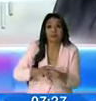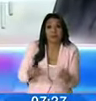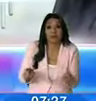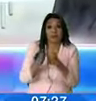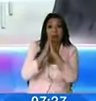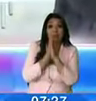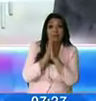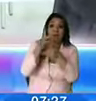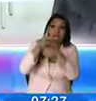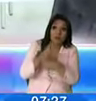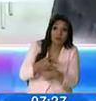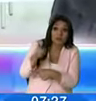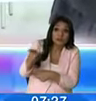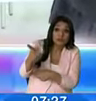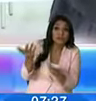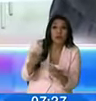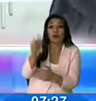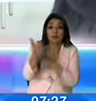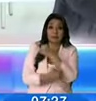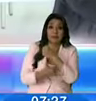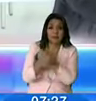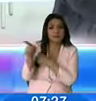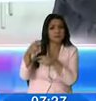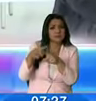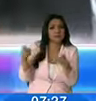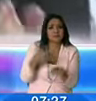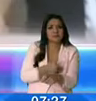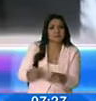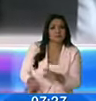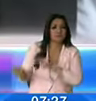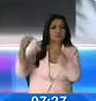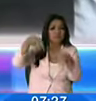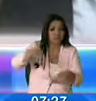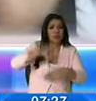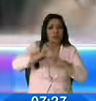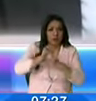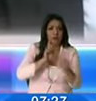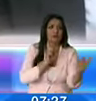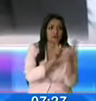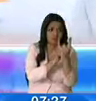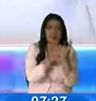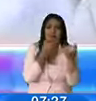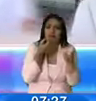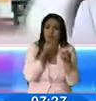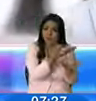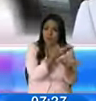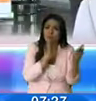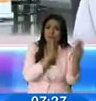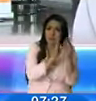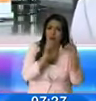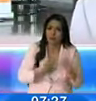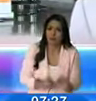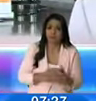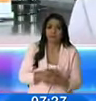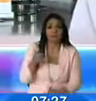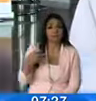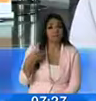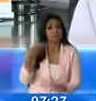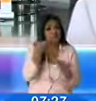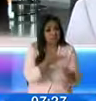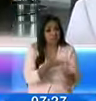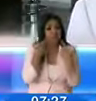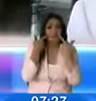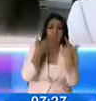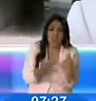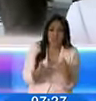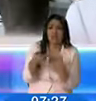pedir asilo en algún país, el expresidente retorne al Ecuador para enfrentarla a la justicia. Que se ponga a la orden de la fiscalía,